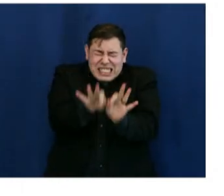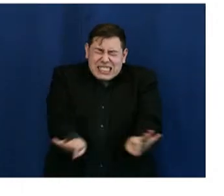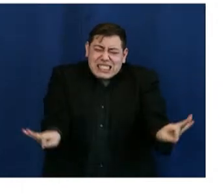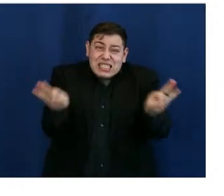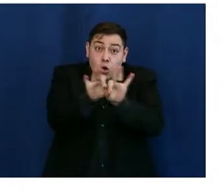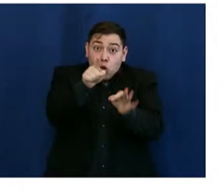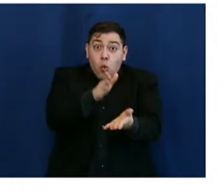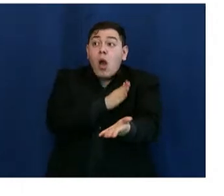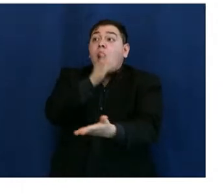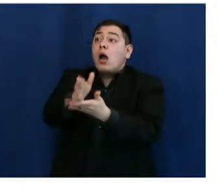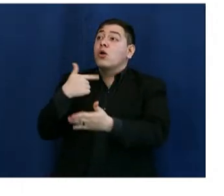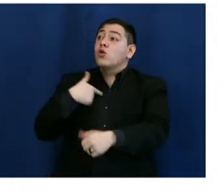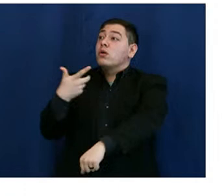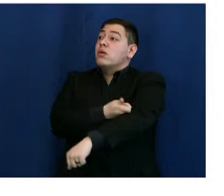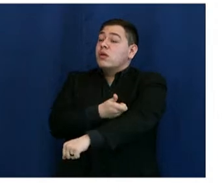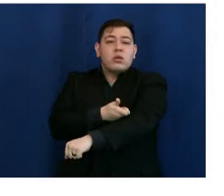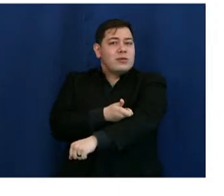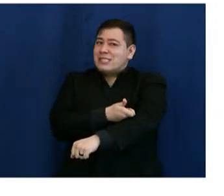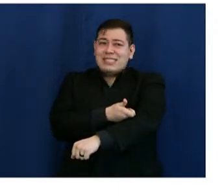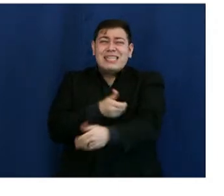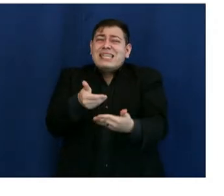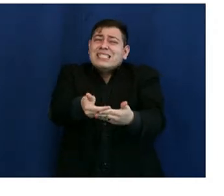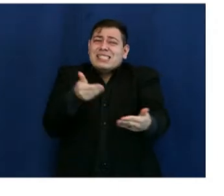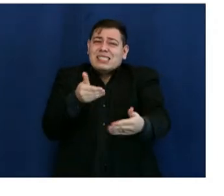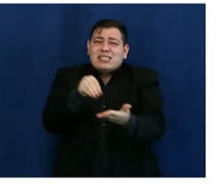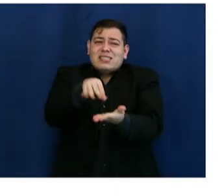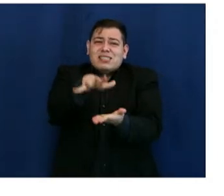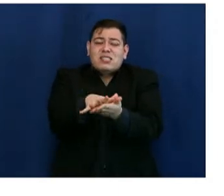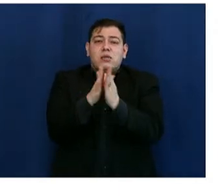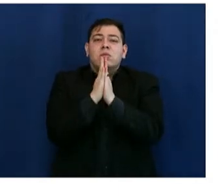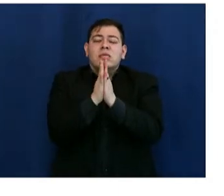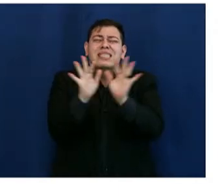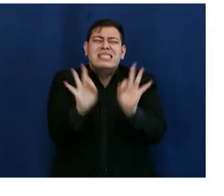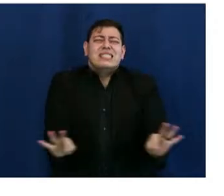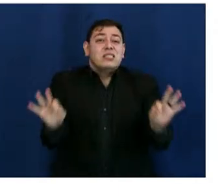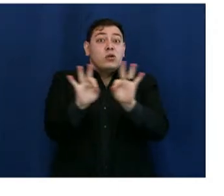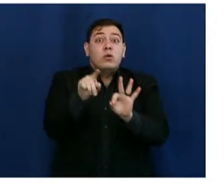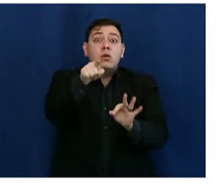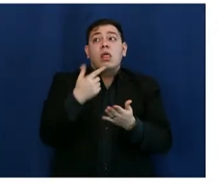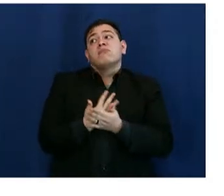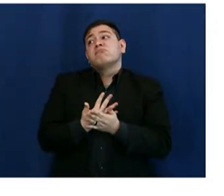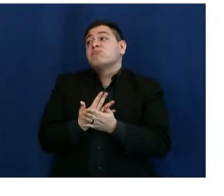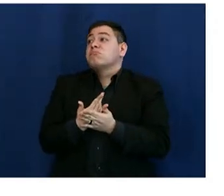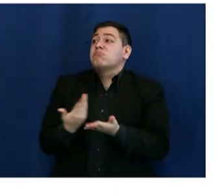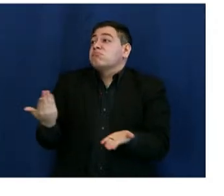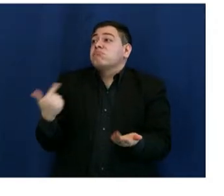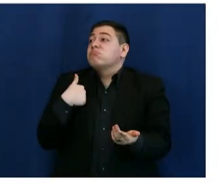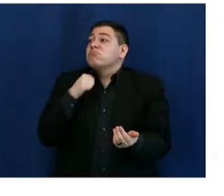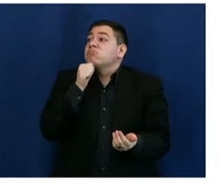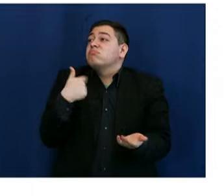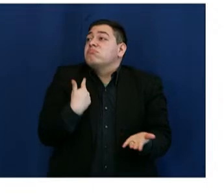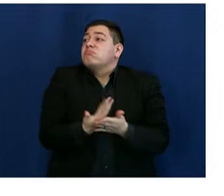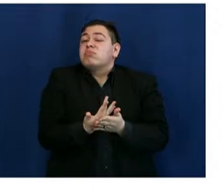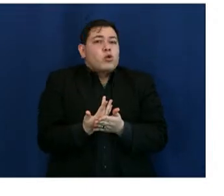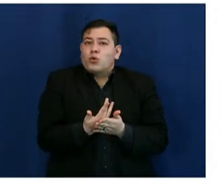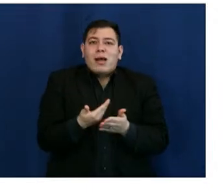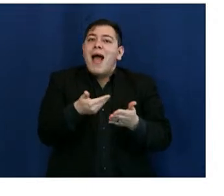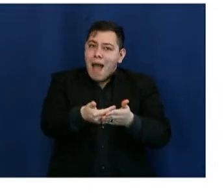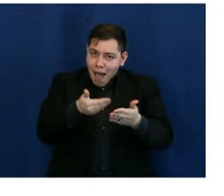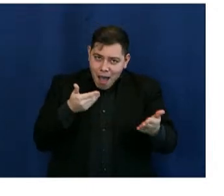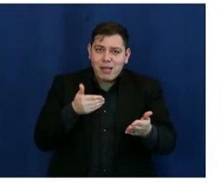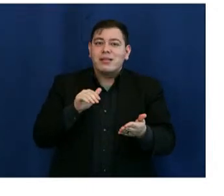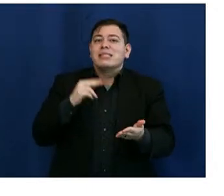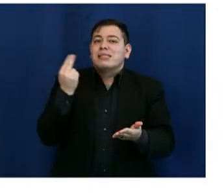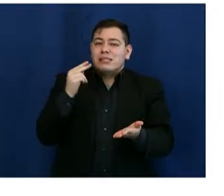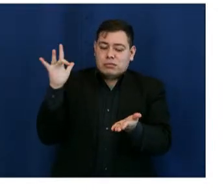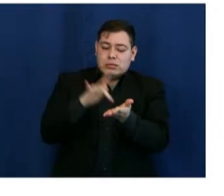ir a cualquiera de los centros de vacunación. Muy importante porque no queremos que vayan a estar esperando, entonces queremos que hagan su cita antes de que vayan. También pueden